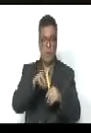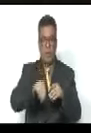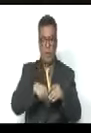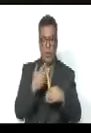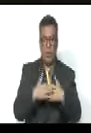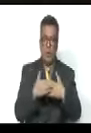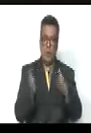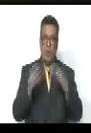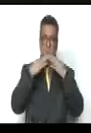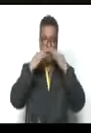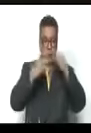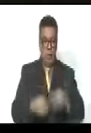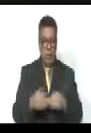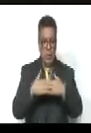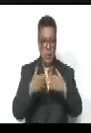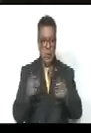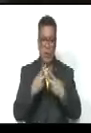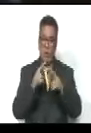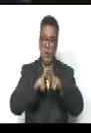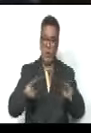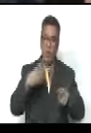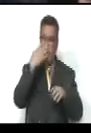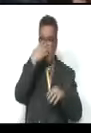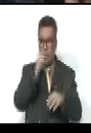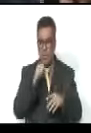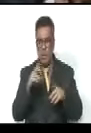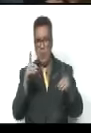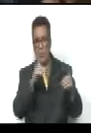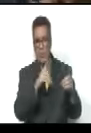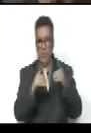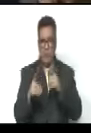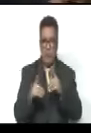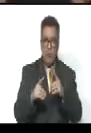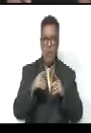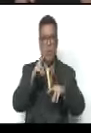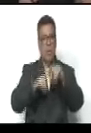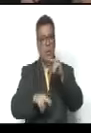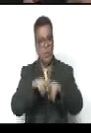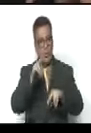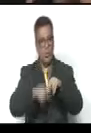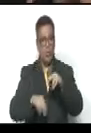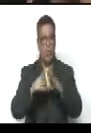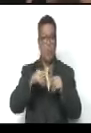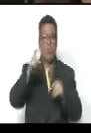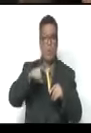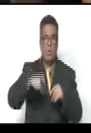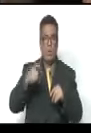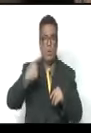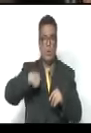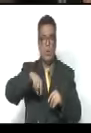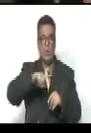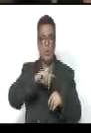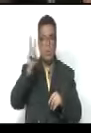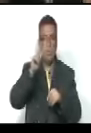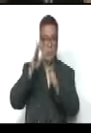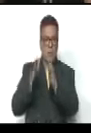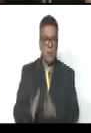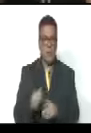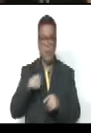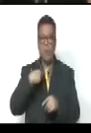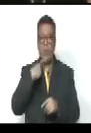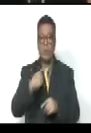podamos abrir verdaderamente las compuertas de la paz, del entendimiento, del diálogo, de la construcción que tanto necesita Venezuela. Quise